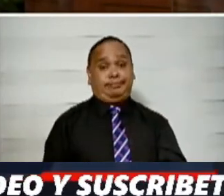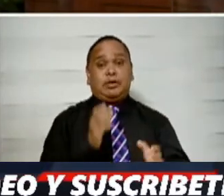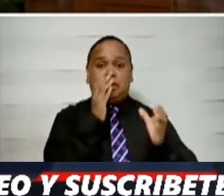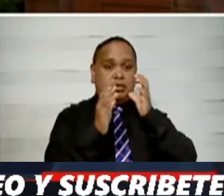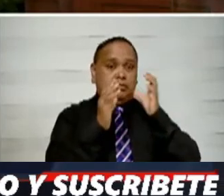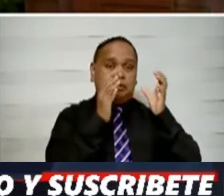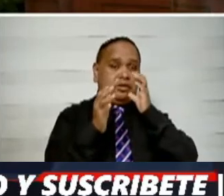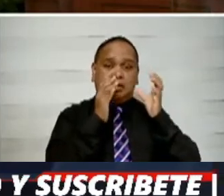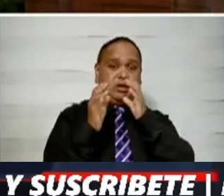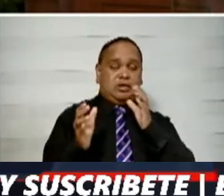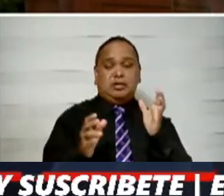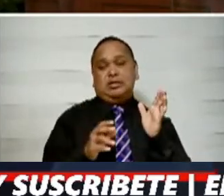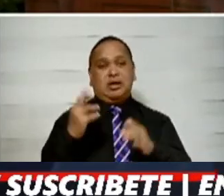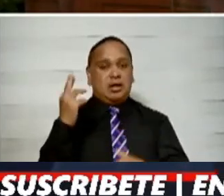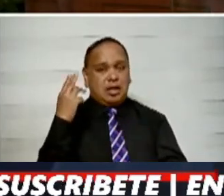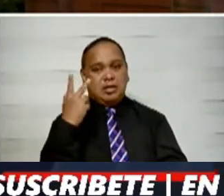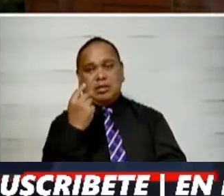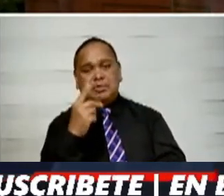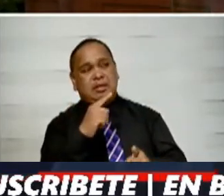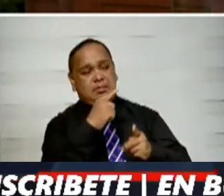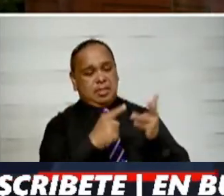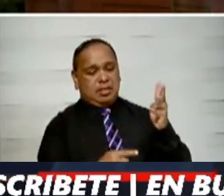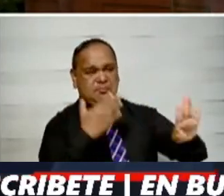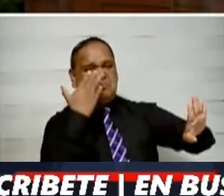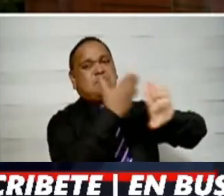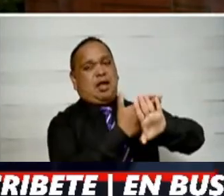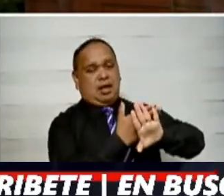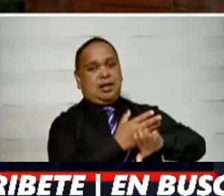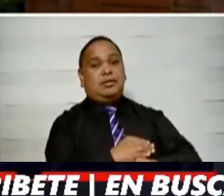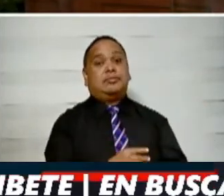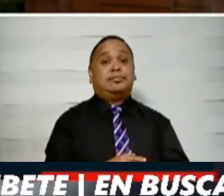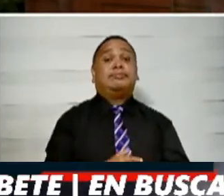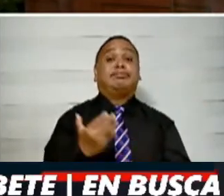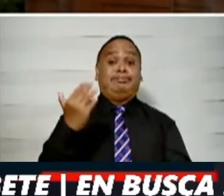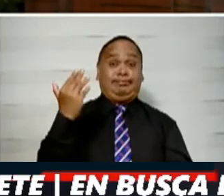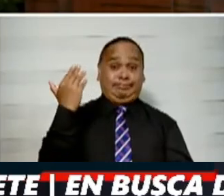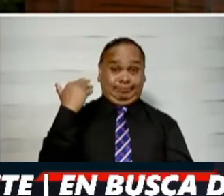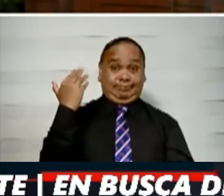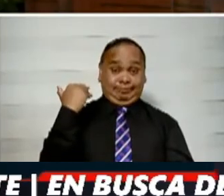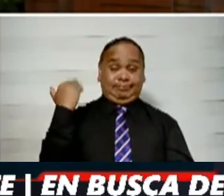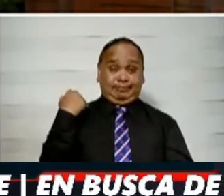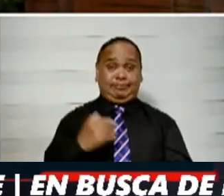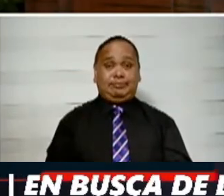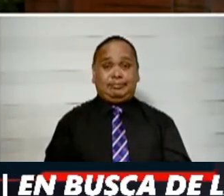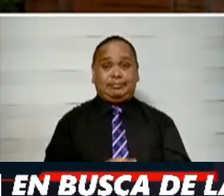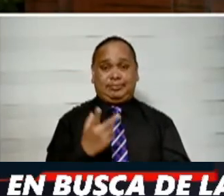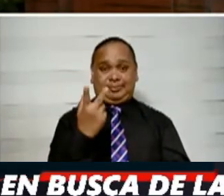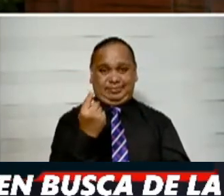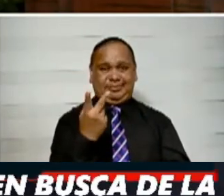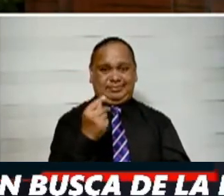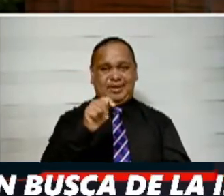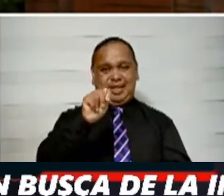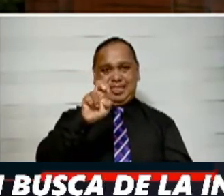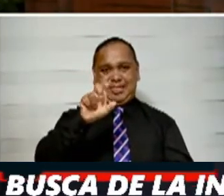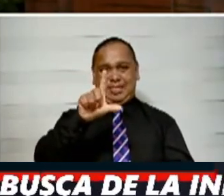comunicación los que la están alentando. Y hoy Televisa, que se sintió lastimado porque la vez pasada se habló de uno de los que fueron,